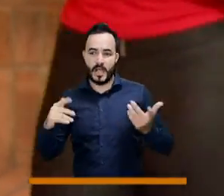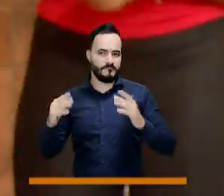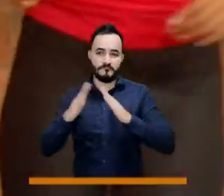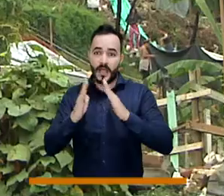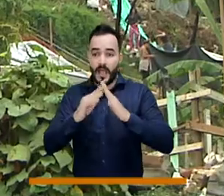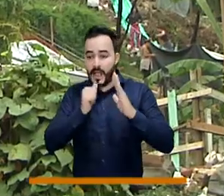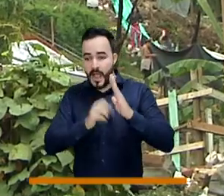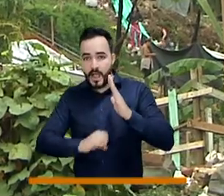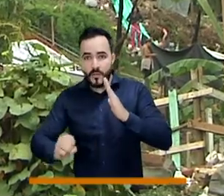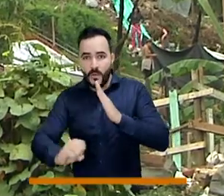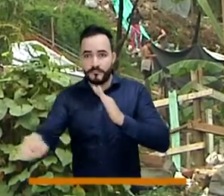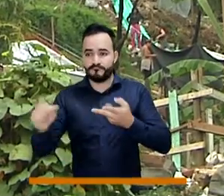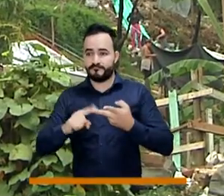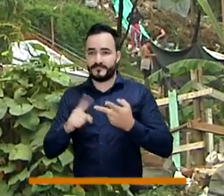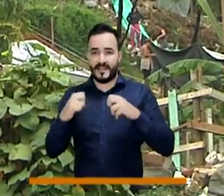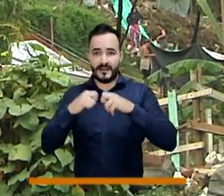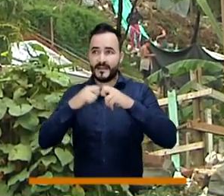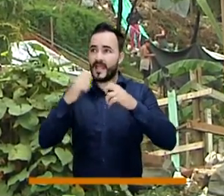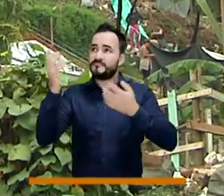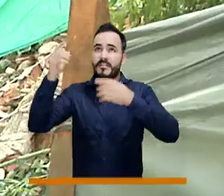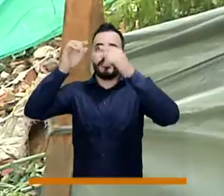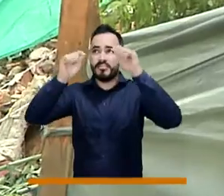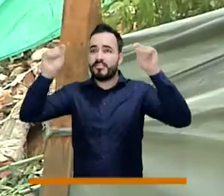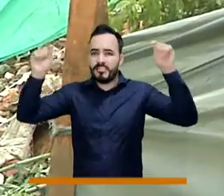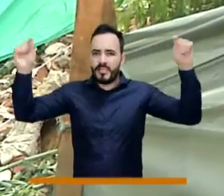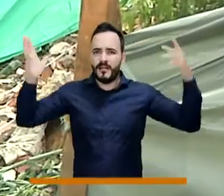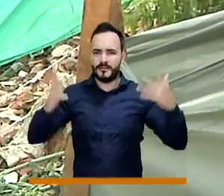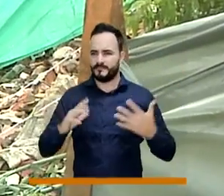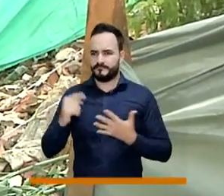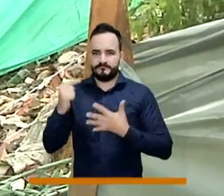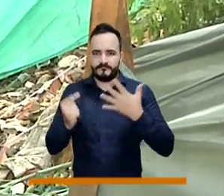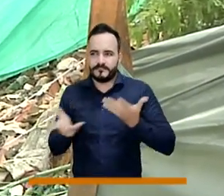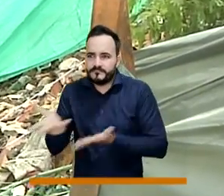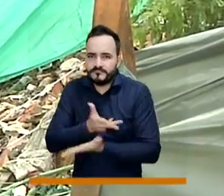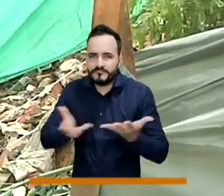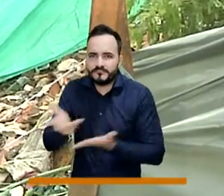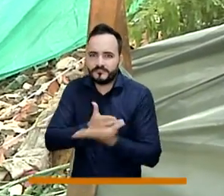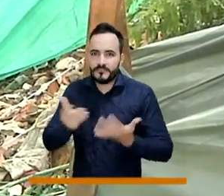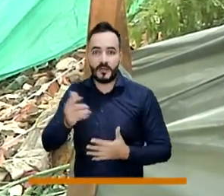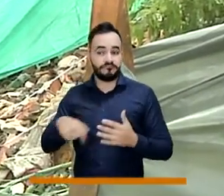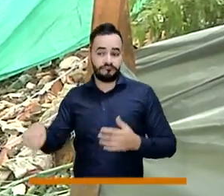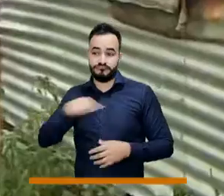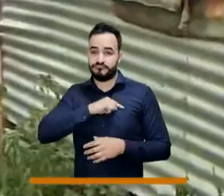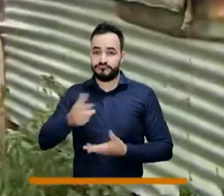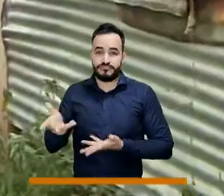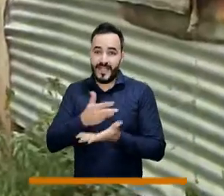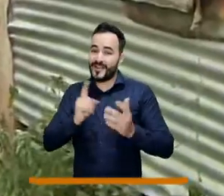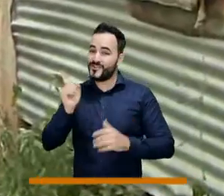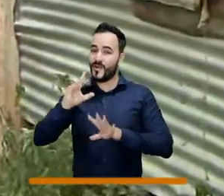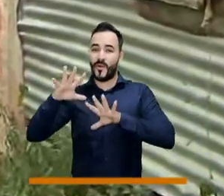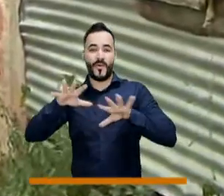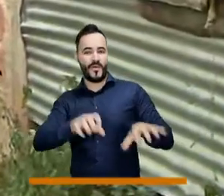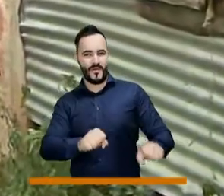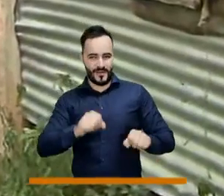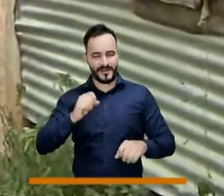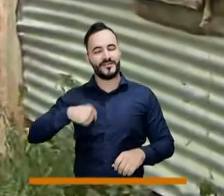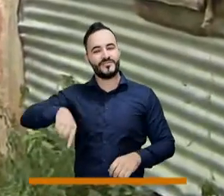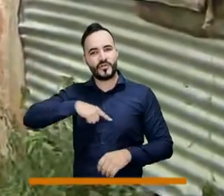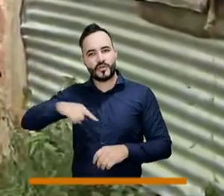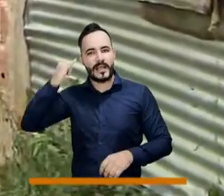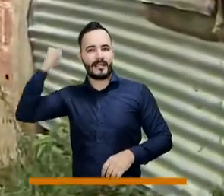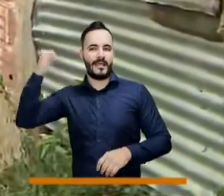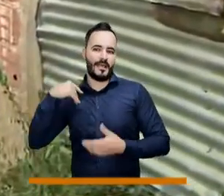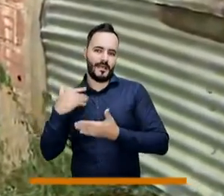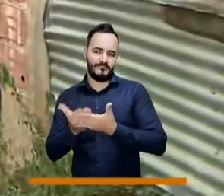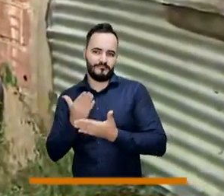energía, las vías, las calles, toda esa construcción comunitaria a través del convite. Pero no fuimos invasores, no pioneros.